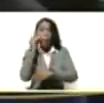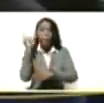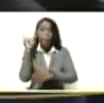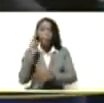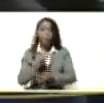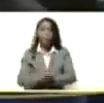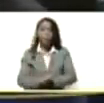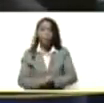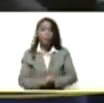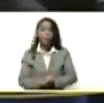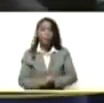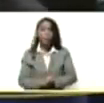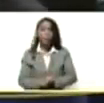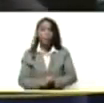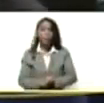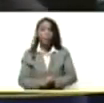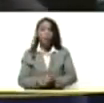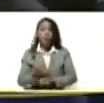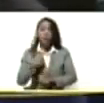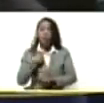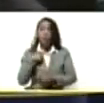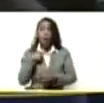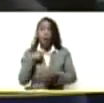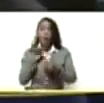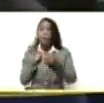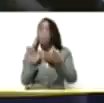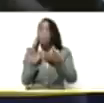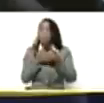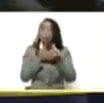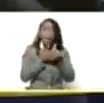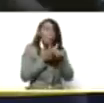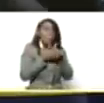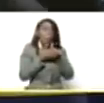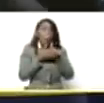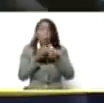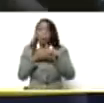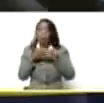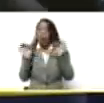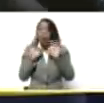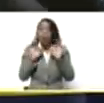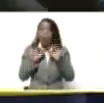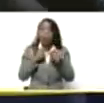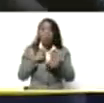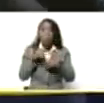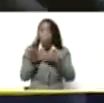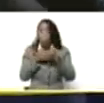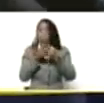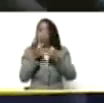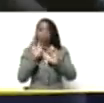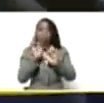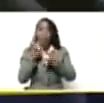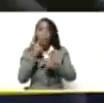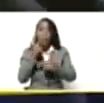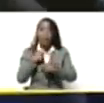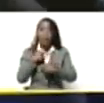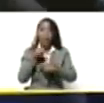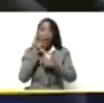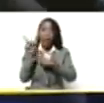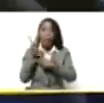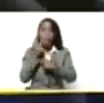que el 96% de los clas hoy por hoy que llegan a los hogares venezolanos son